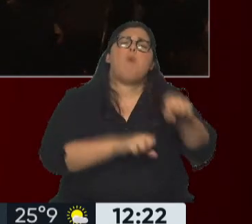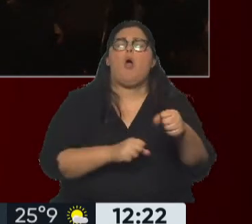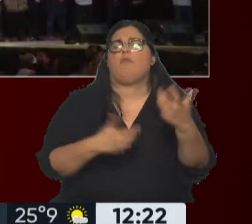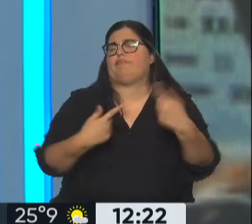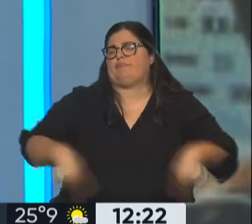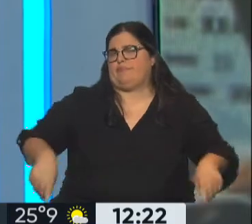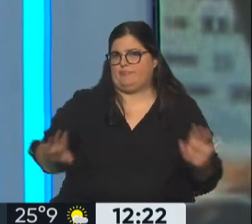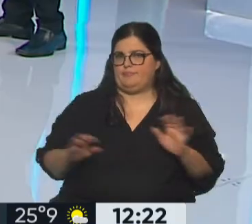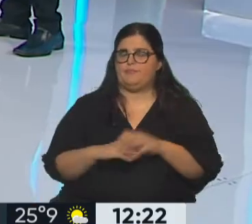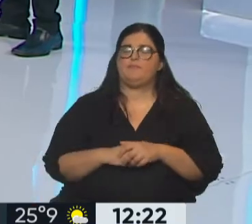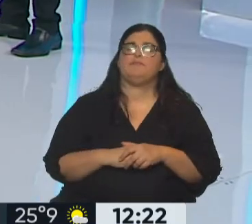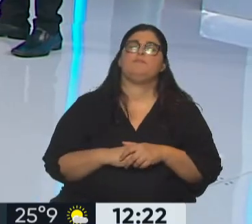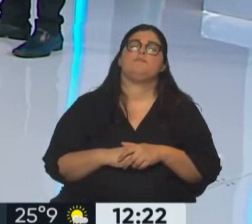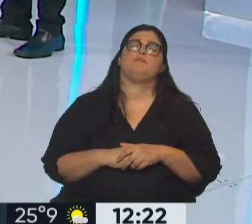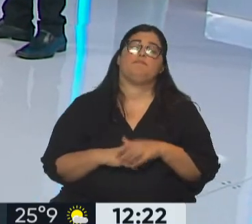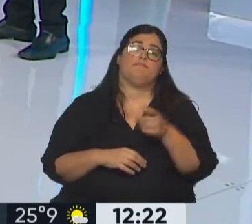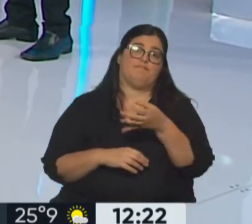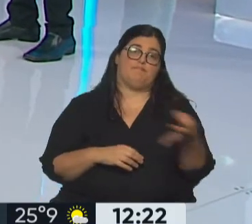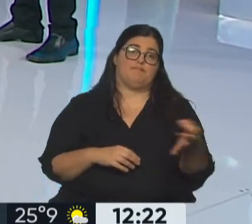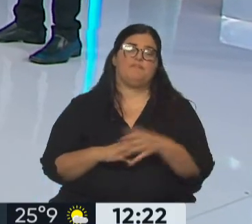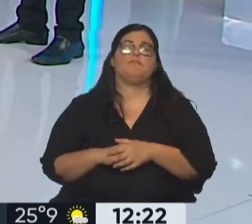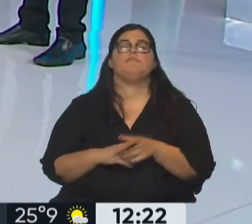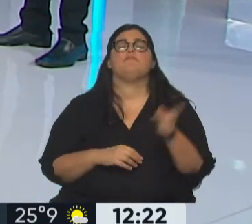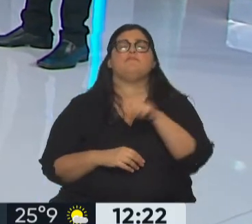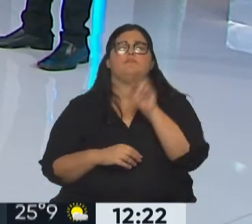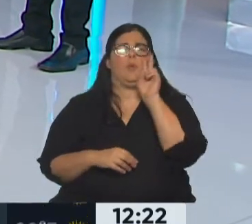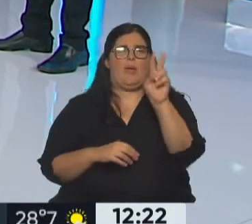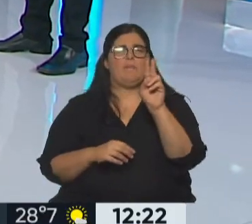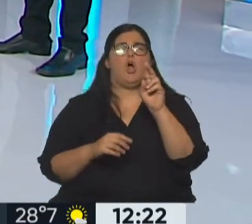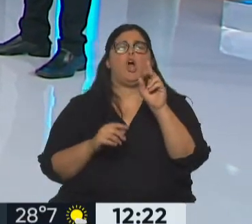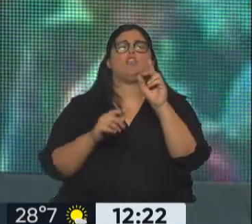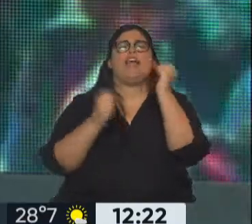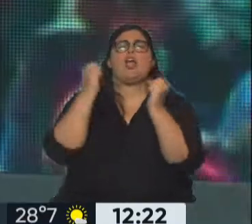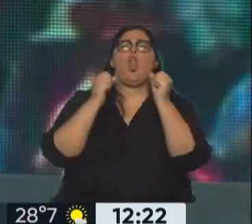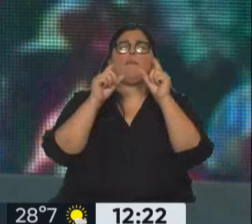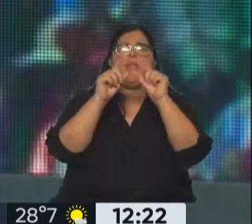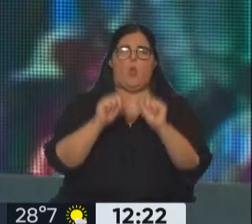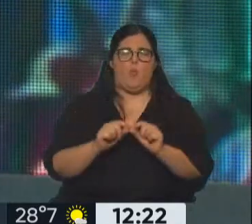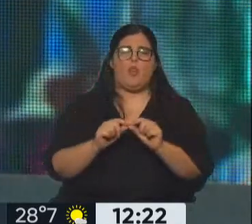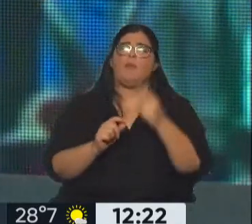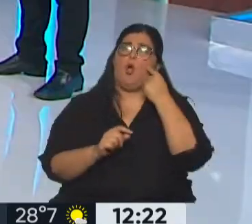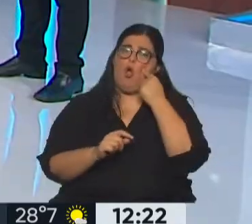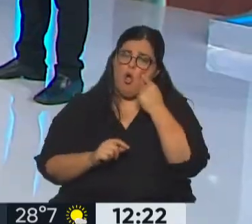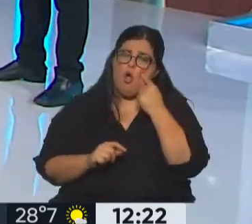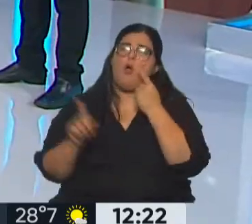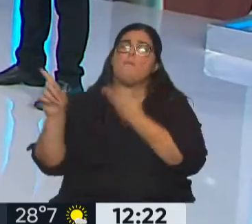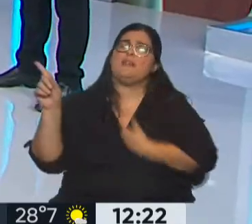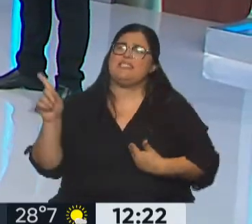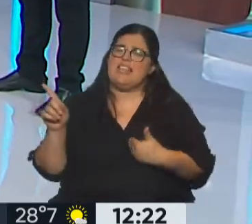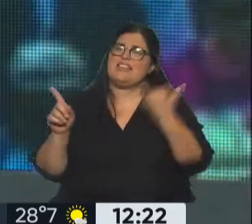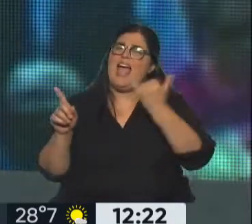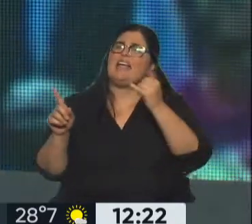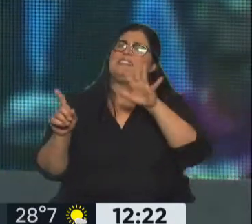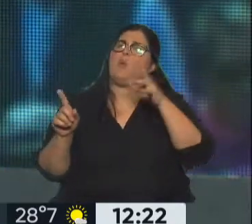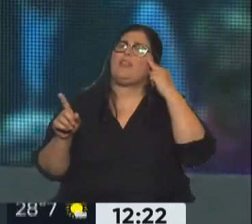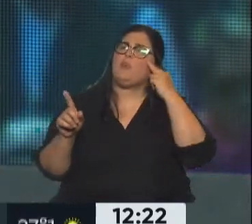oposición. Sumar brevemente, veíamos los indicadores económicos, pero también no olvidar que AMLO tiene un 59% de popularidad,